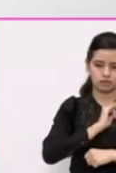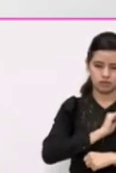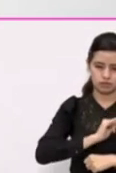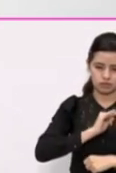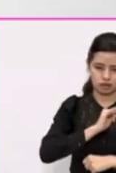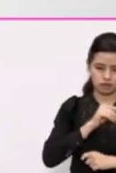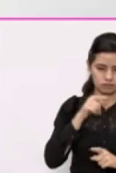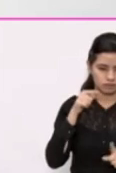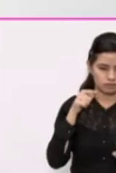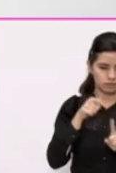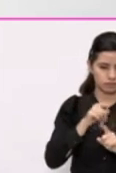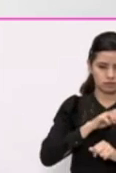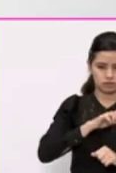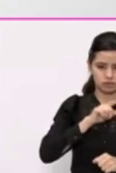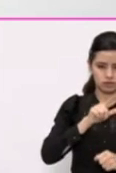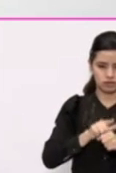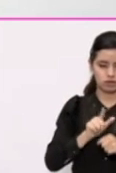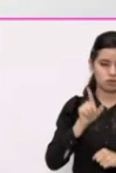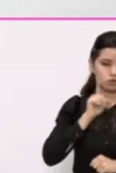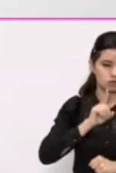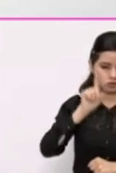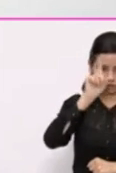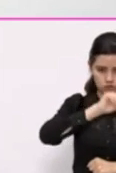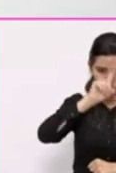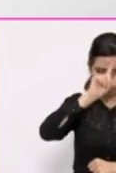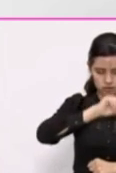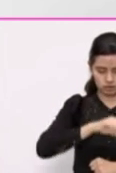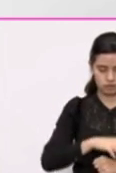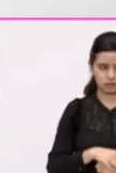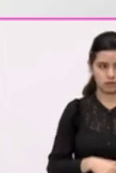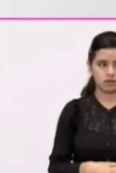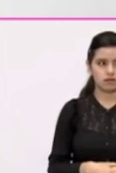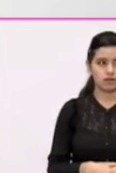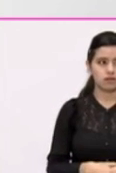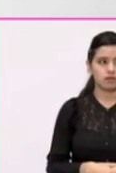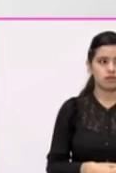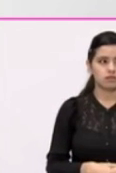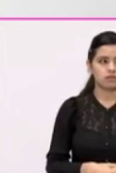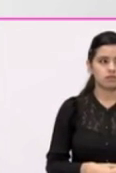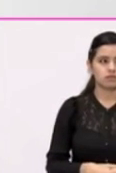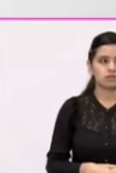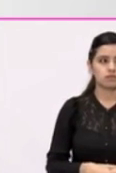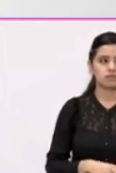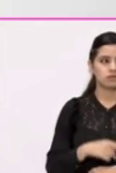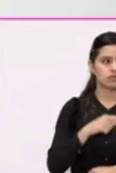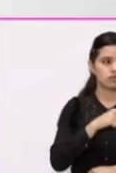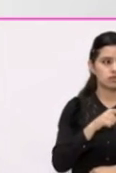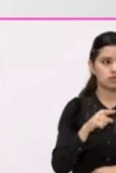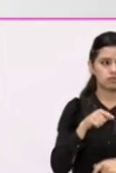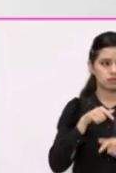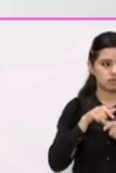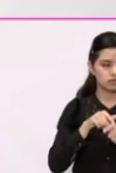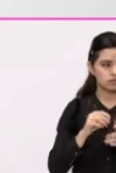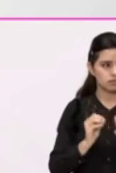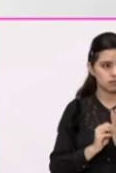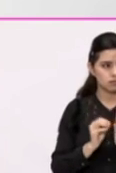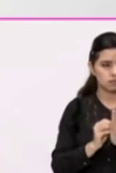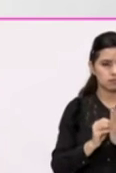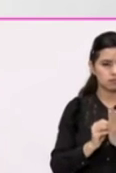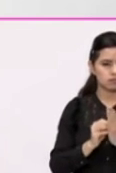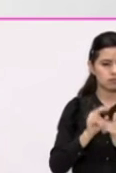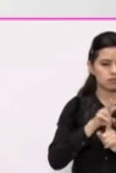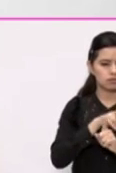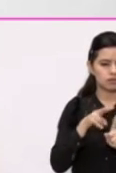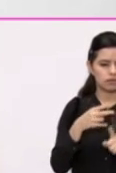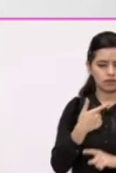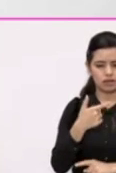manera especial a las consejeras que han estado constantemente dándole una perspectiva de género a la